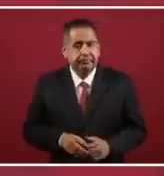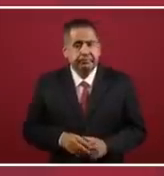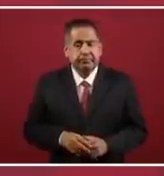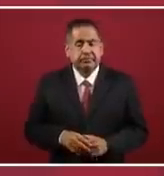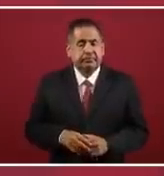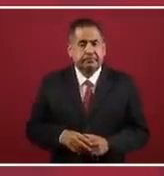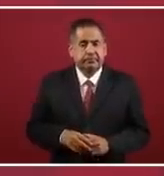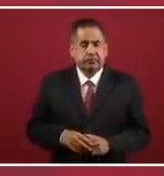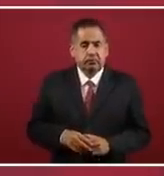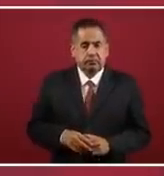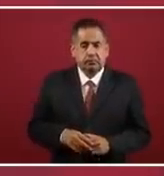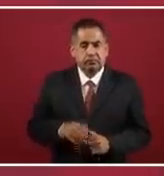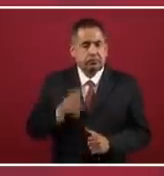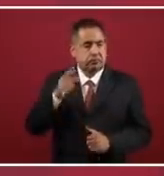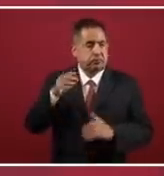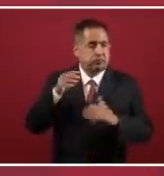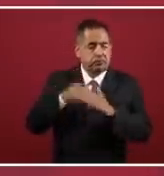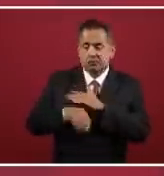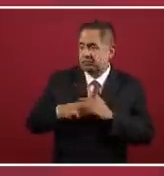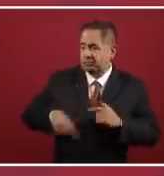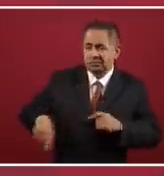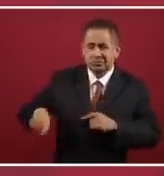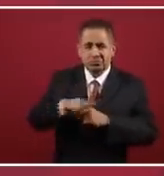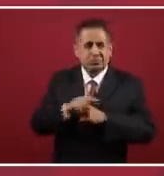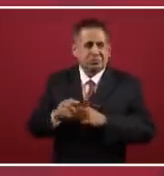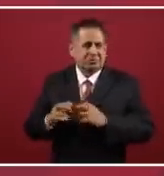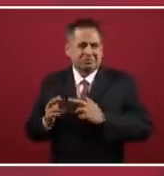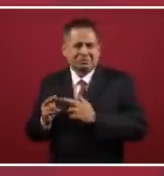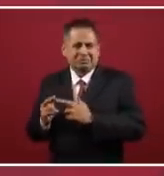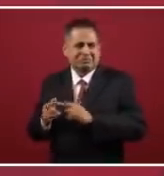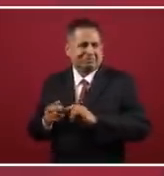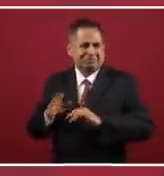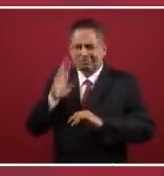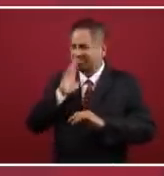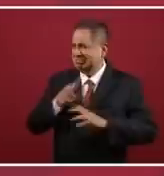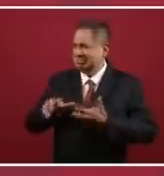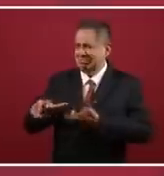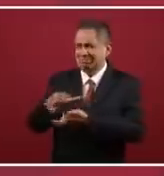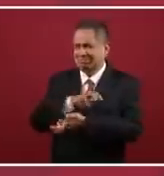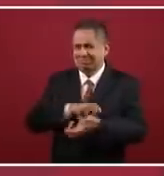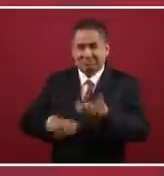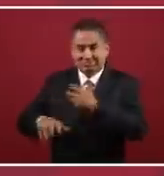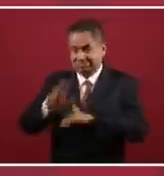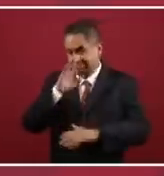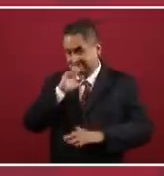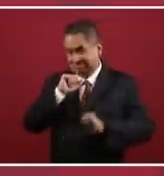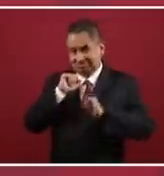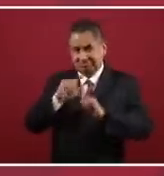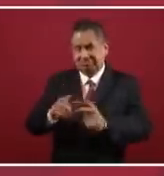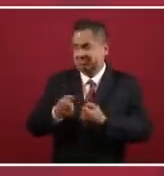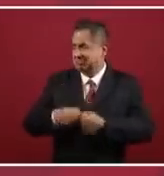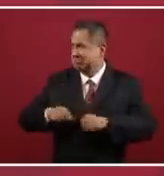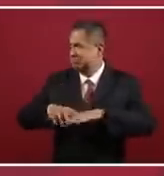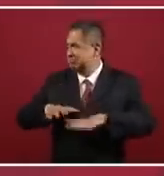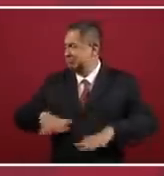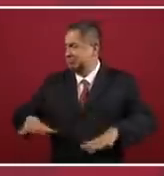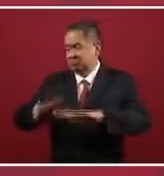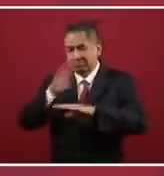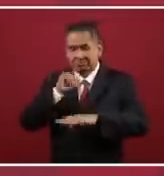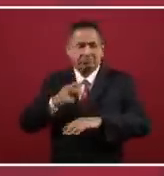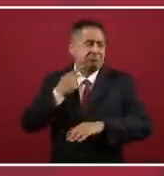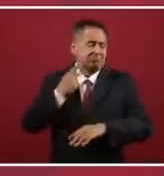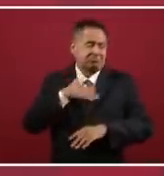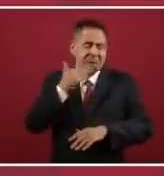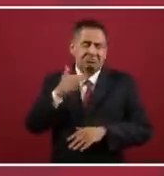a niveles de descomposición social y política como nunca.